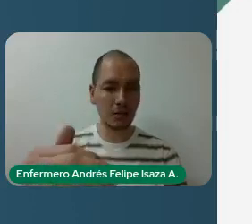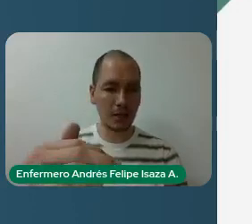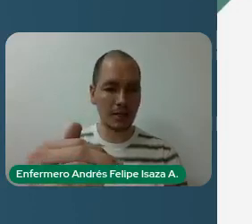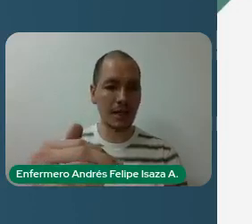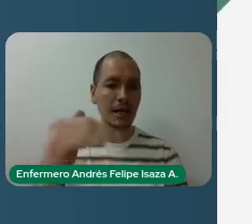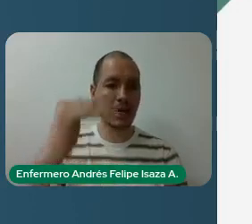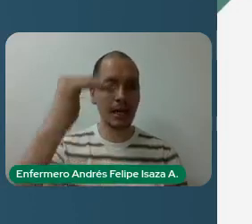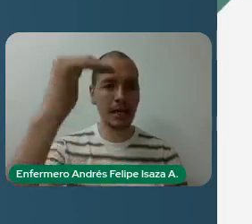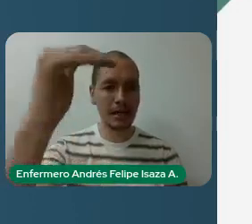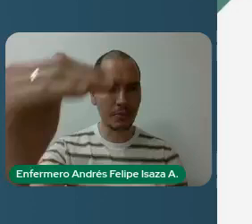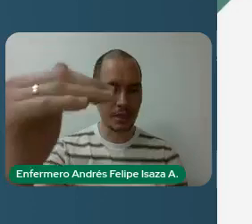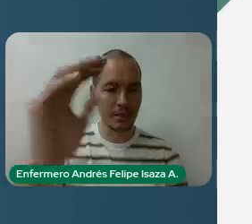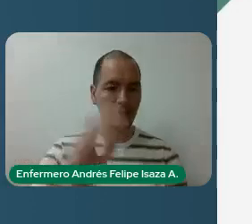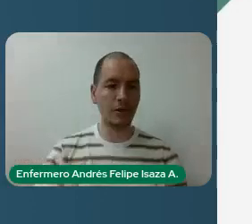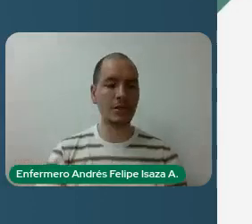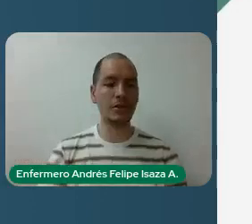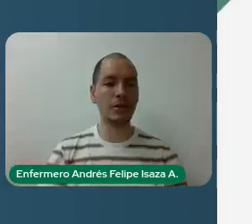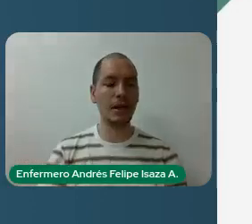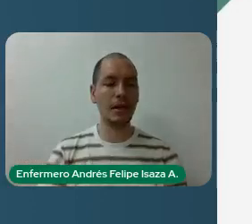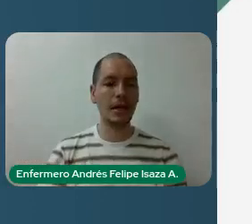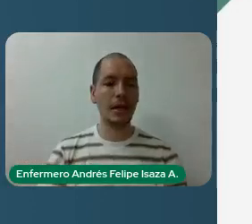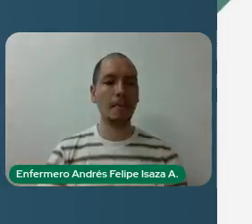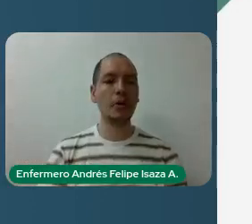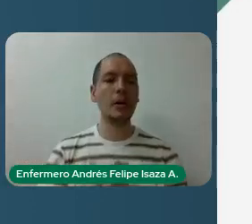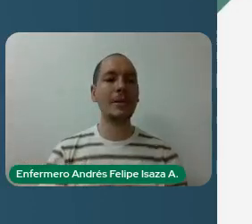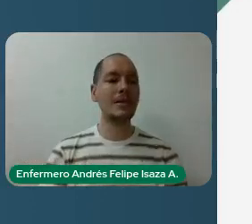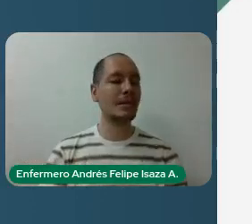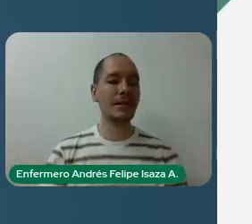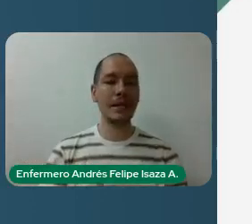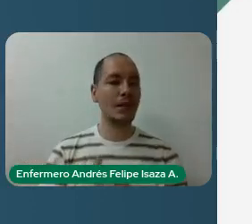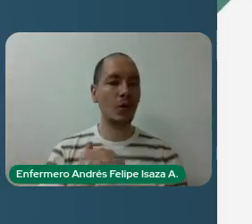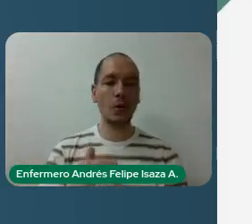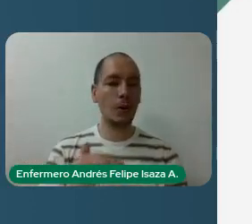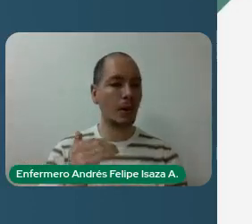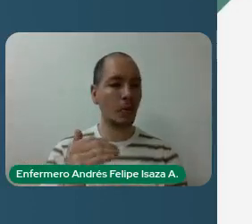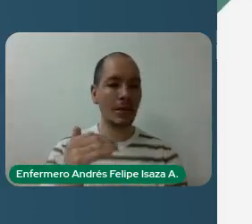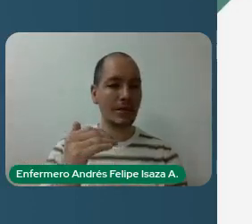la segunda escala y después el estado de violencia total. Pero